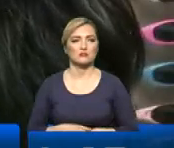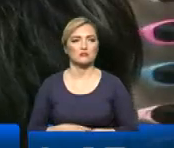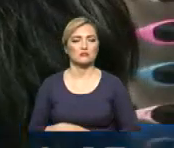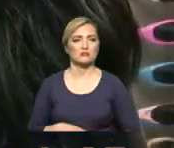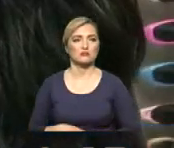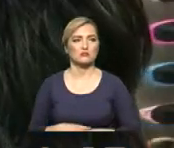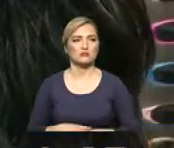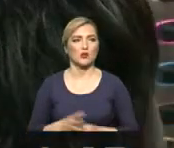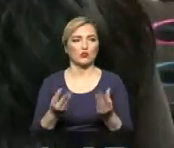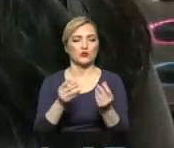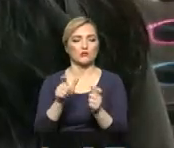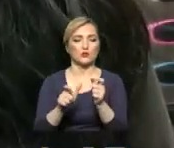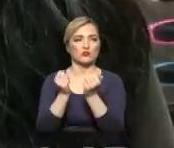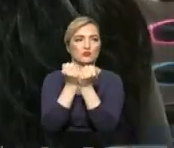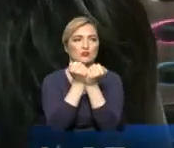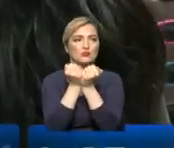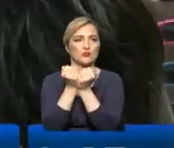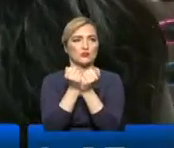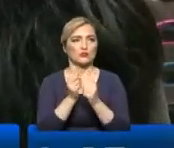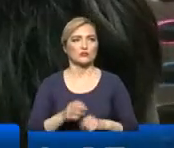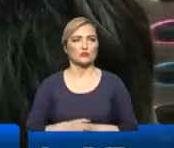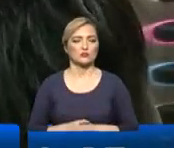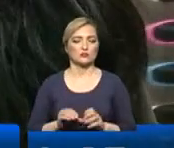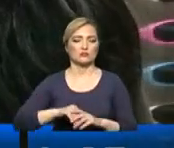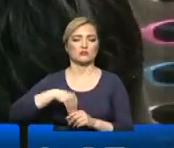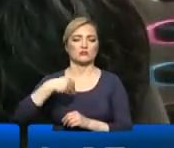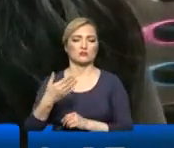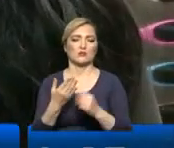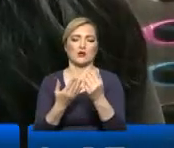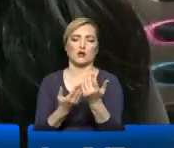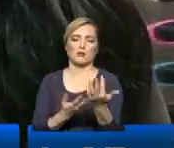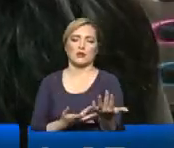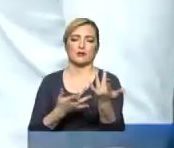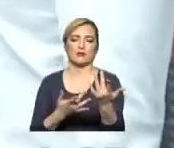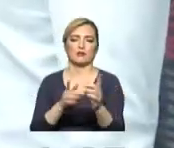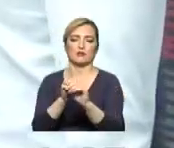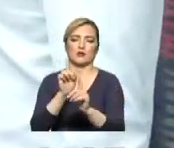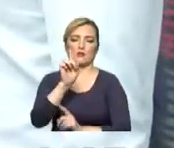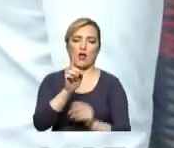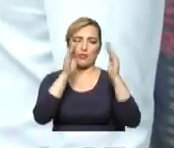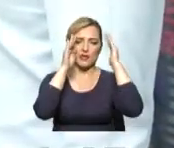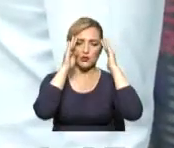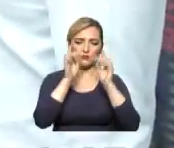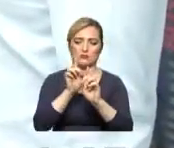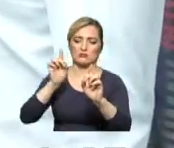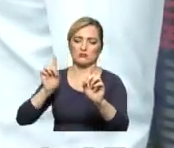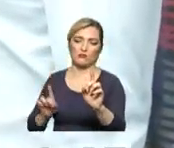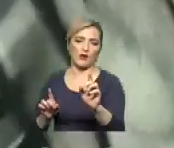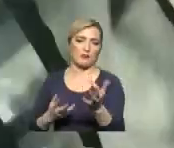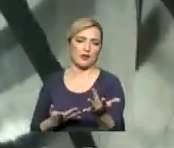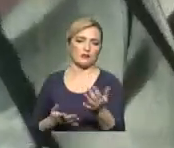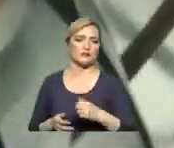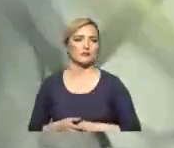hay aglomeraciones. Afuera nos esperan y hasta que salga la persona que atendemos. En esta nueva normalidad,